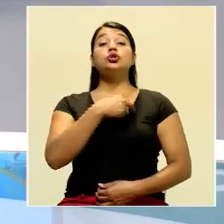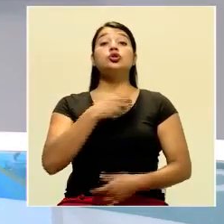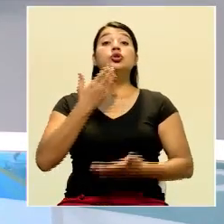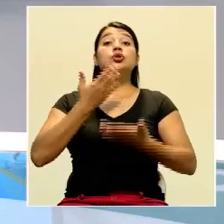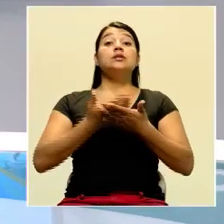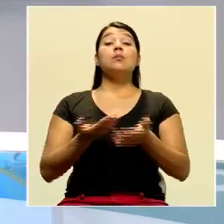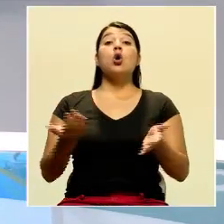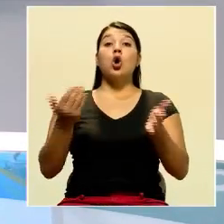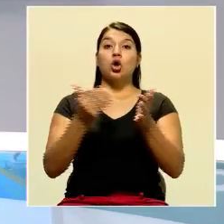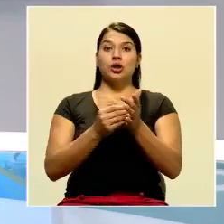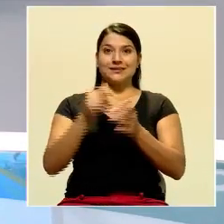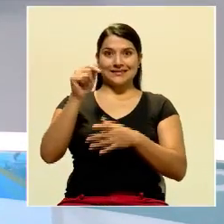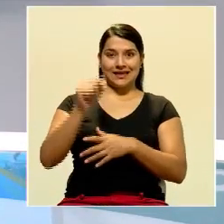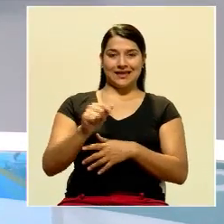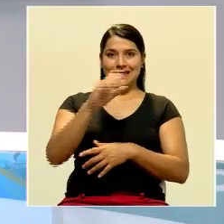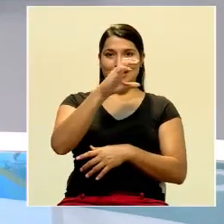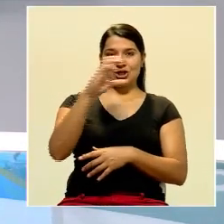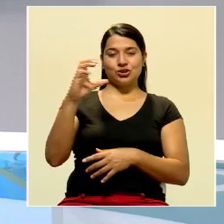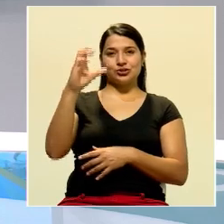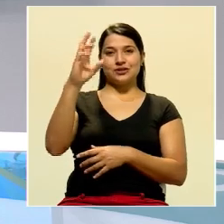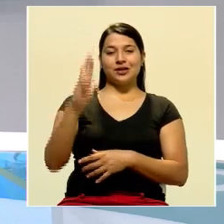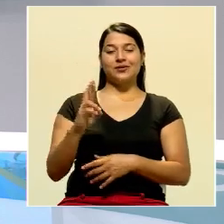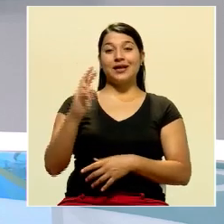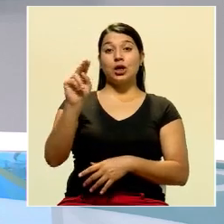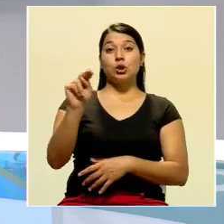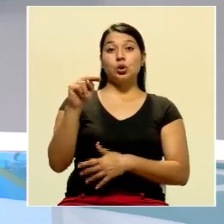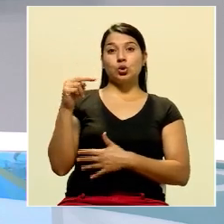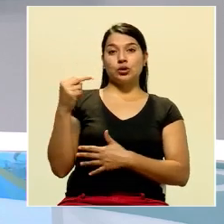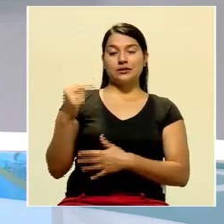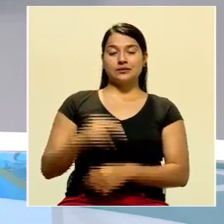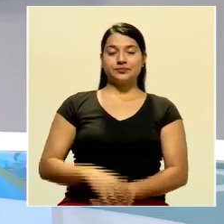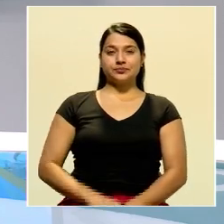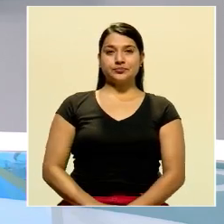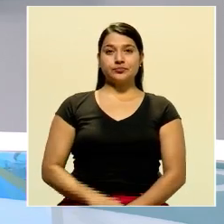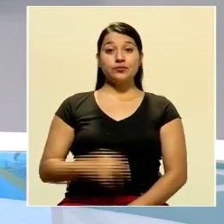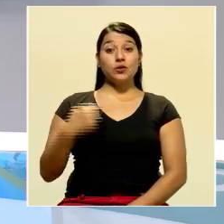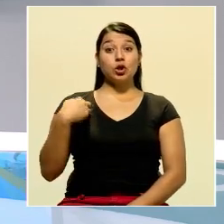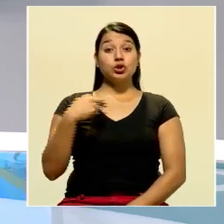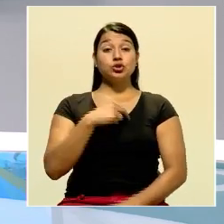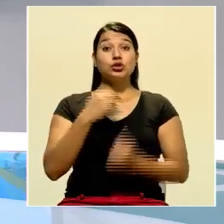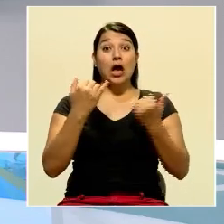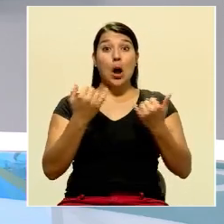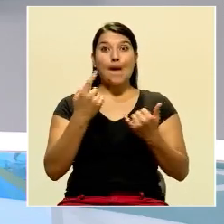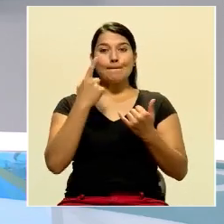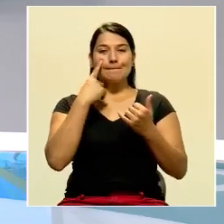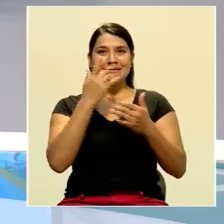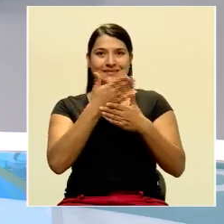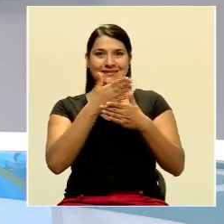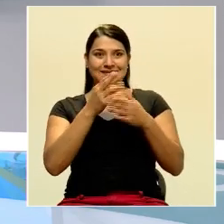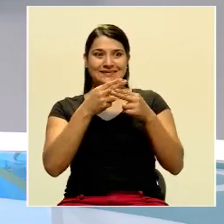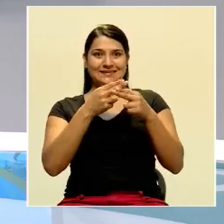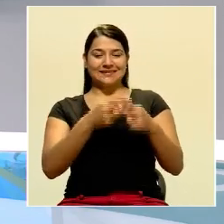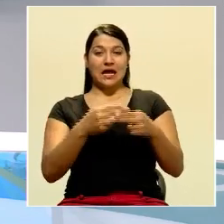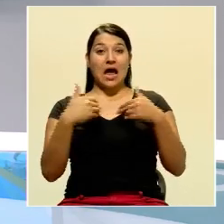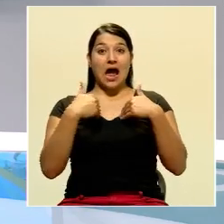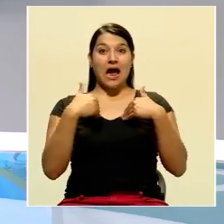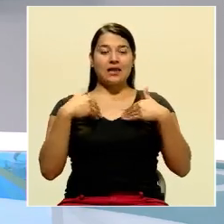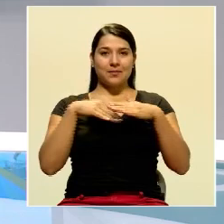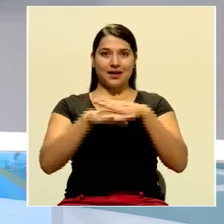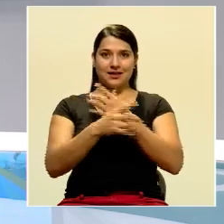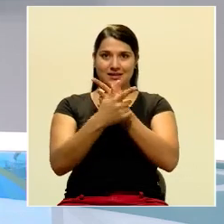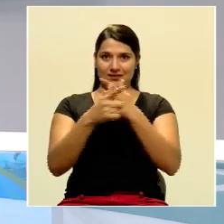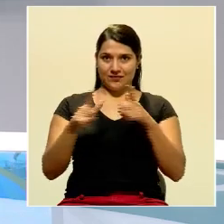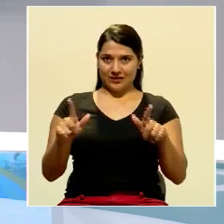Estamos de regreso en la edición estelar de Costa Rica Noticias. Vamos ahora a nuestra sección Animales en